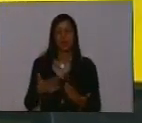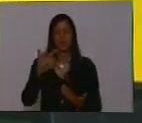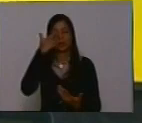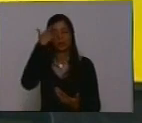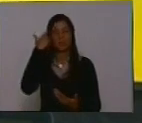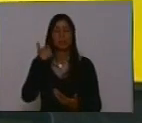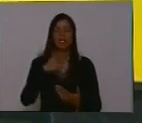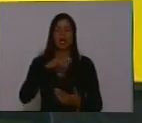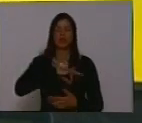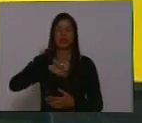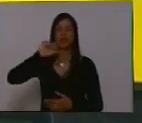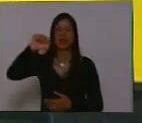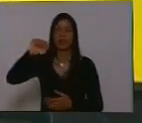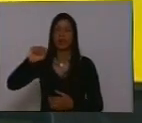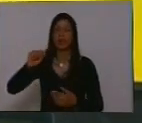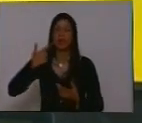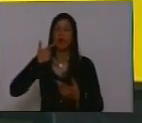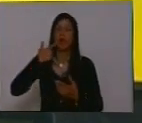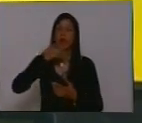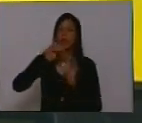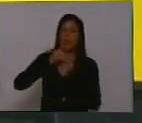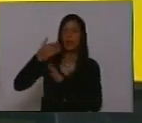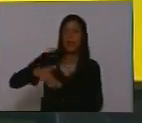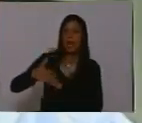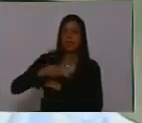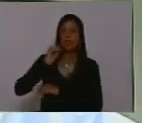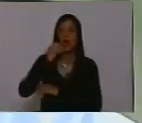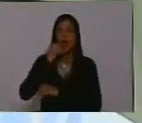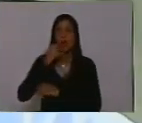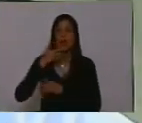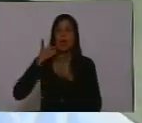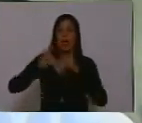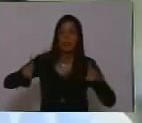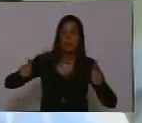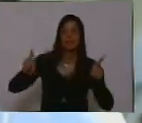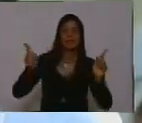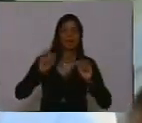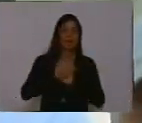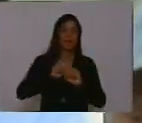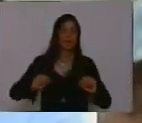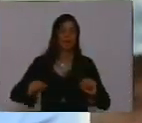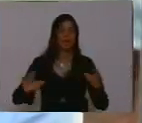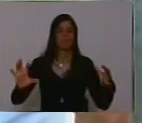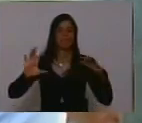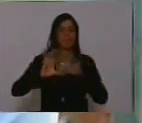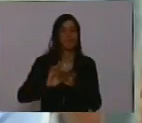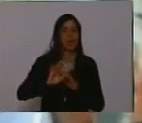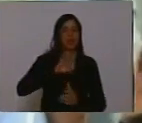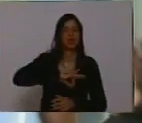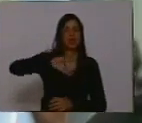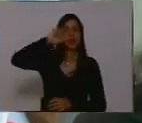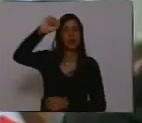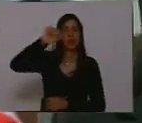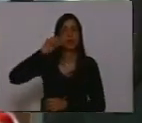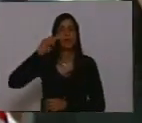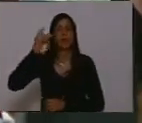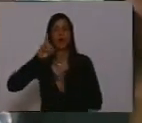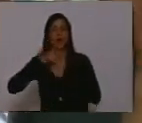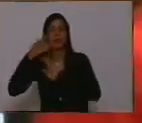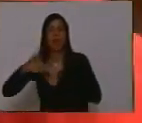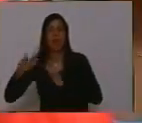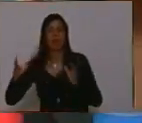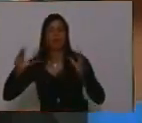todavía, porque solo en socialismo y solo gracias a la revolución, gracias al gigante